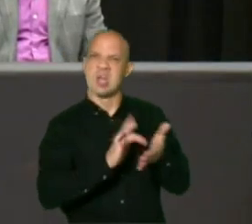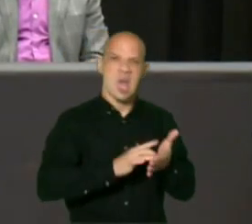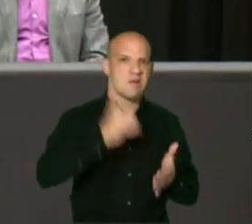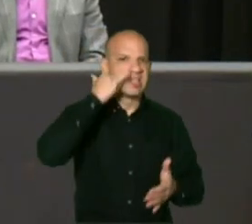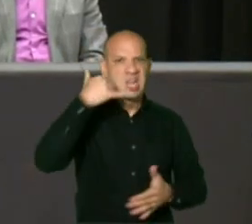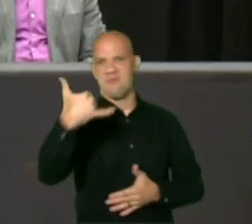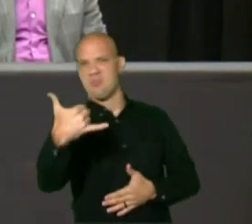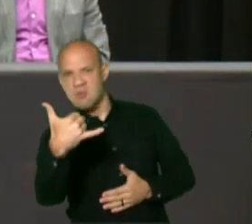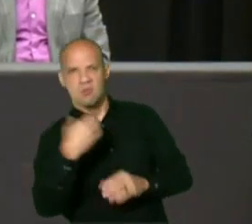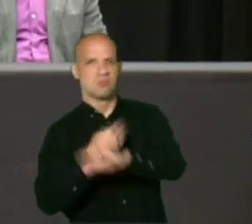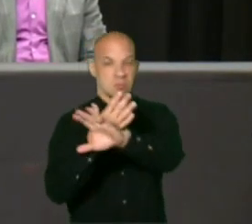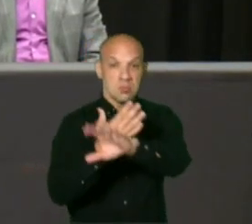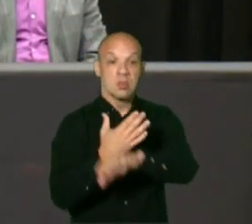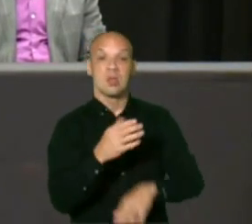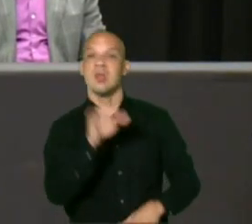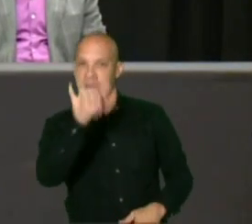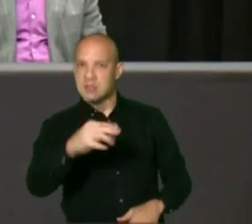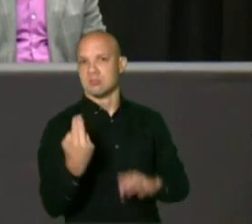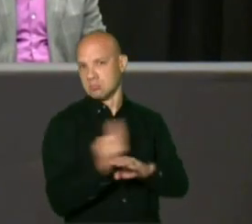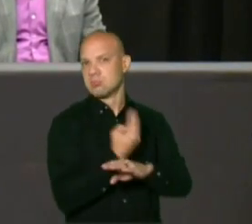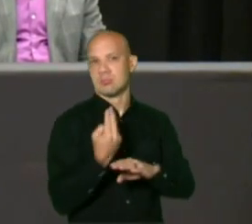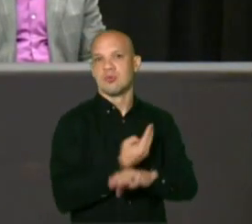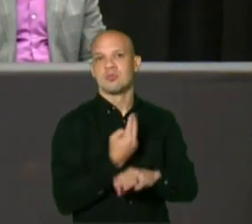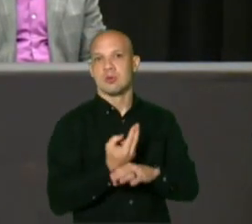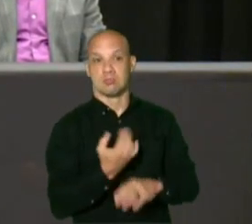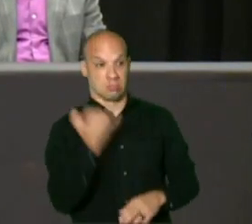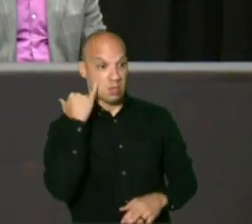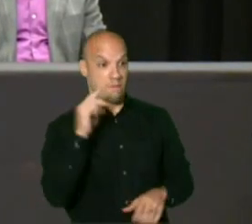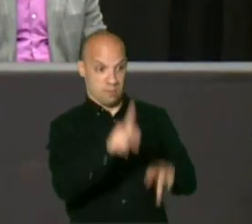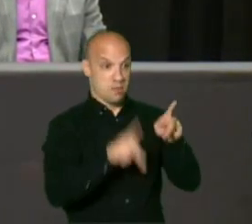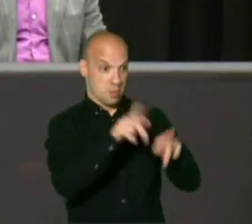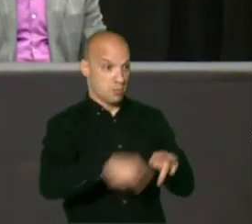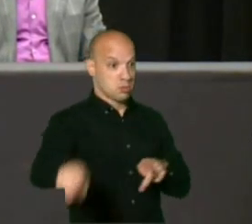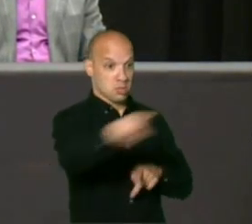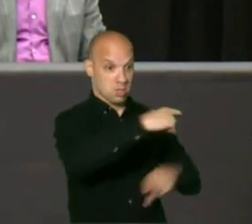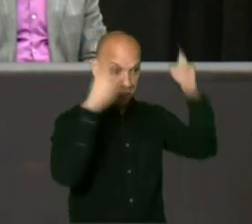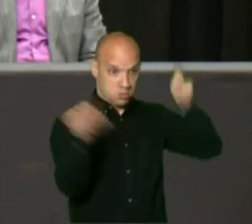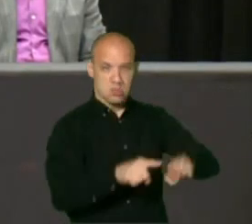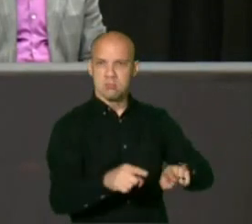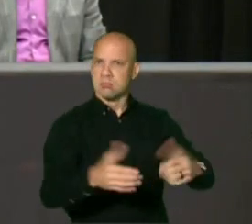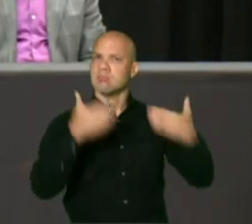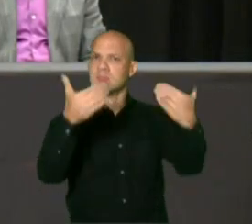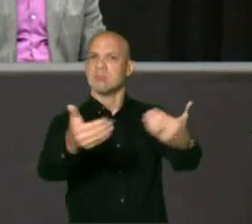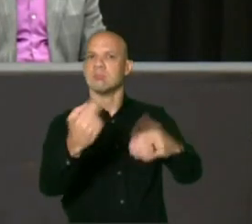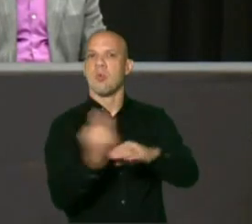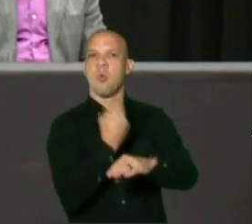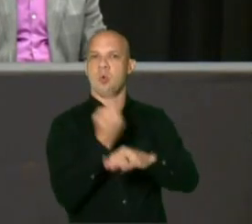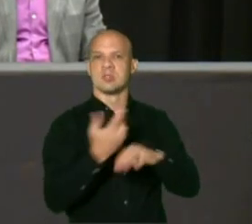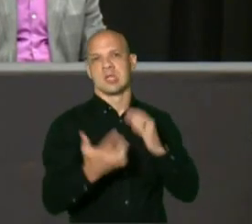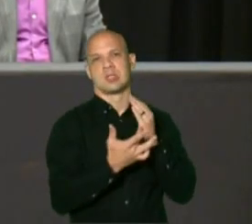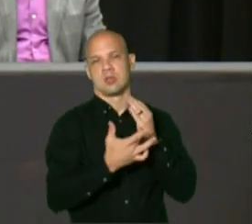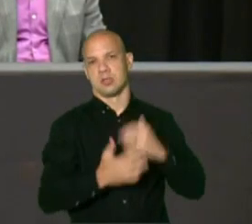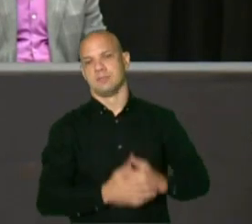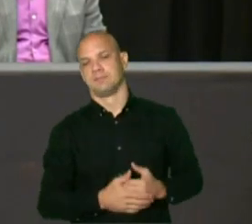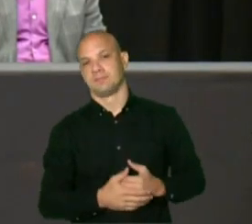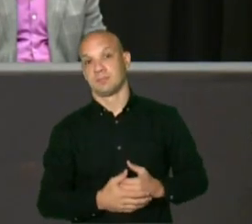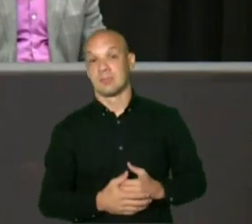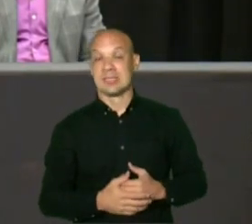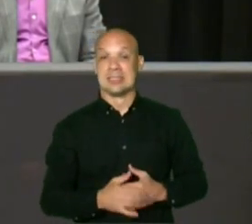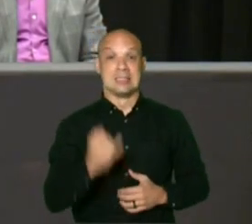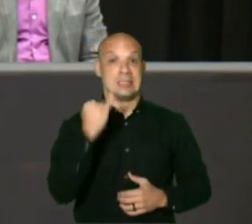la participación ciudadana exigida por la legislación vigente y aplicable. En casos que se lleve a cabo de